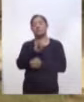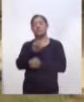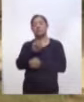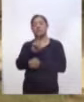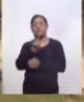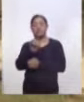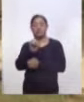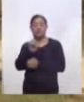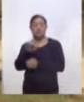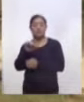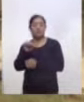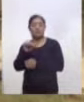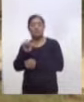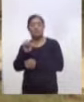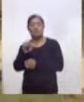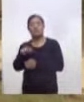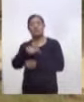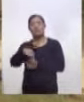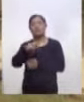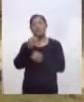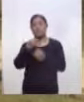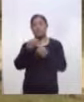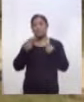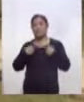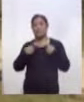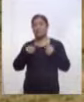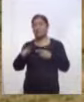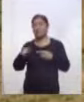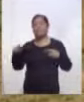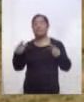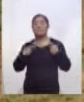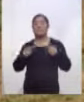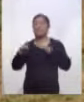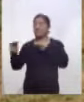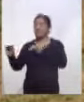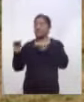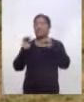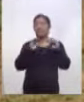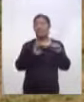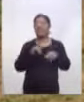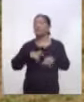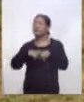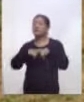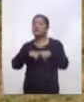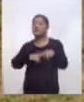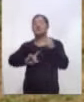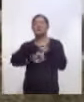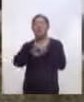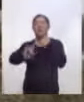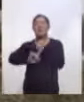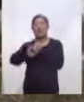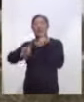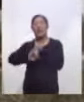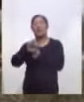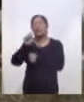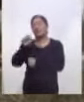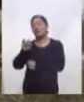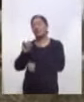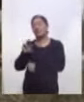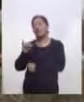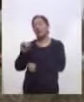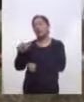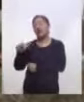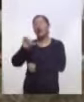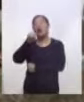deben acampar a la intemperie. Personas que han sido desplazadas a causa de los constantes conflictos en Siria. Otros han llegado